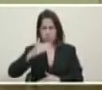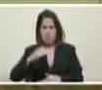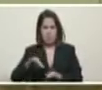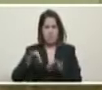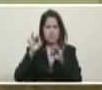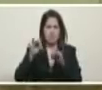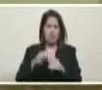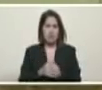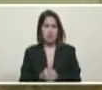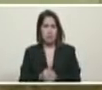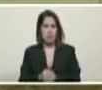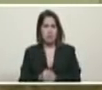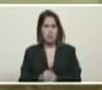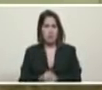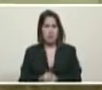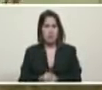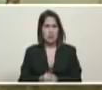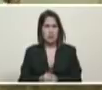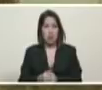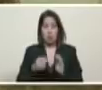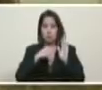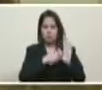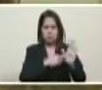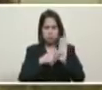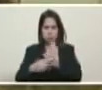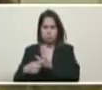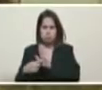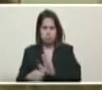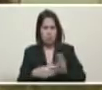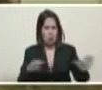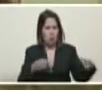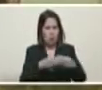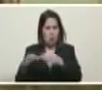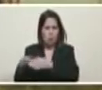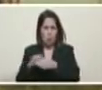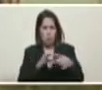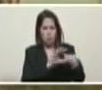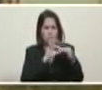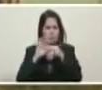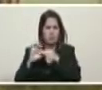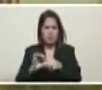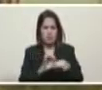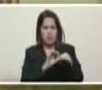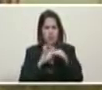especiales, de los destacamentos, de las unidades militares, de las brigadas.